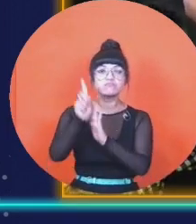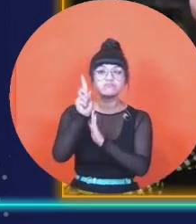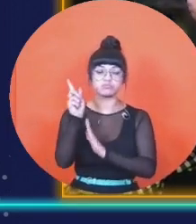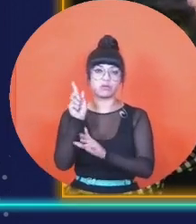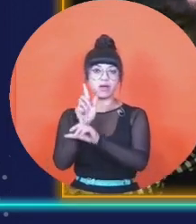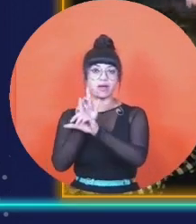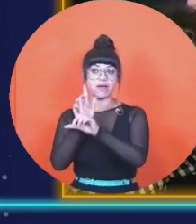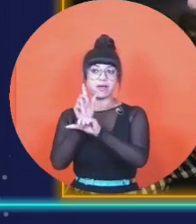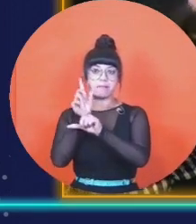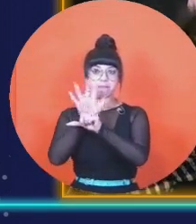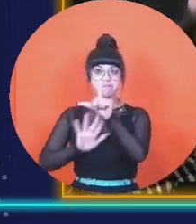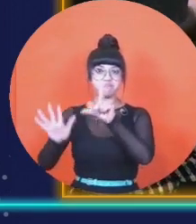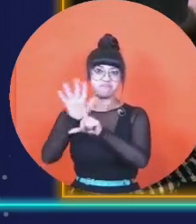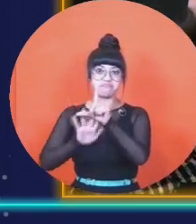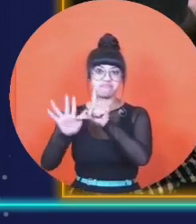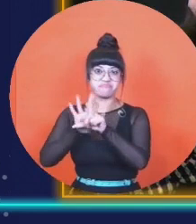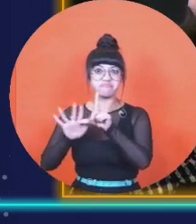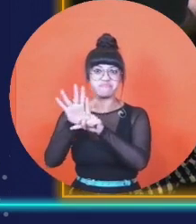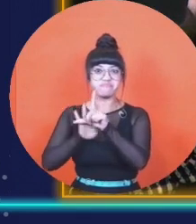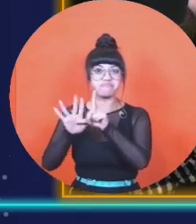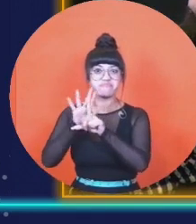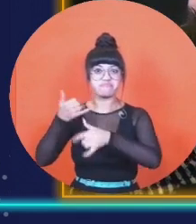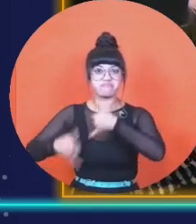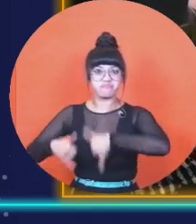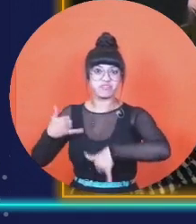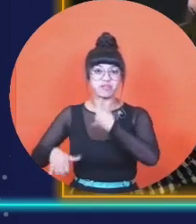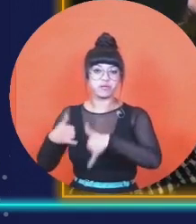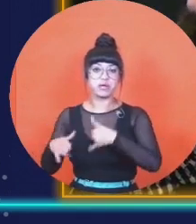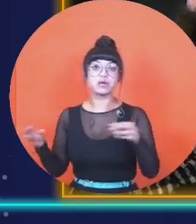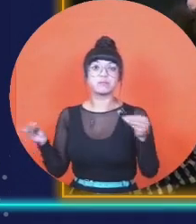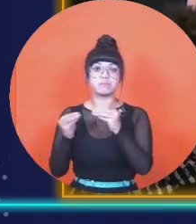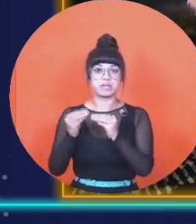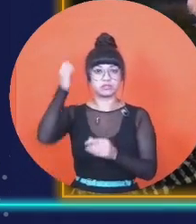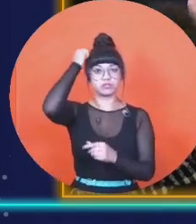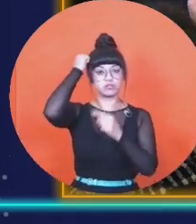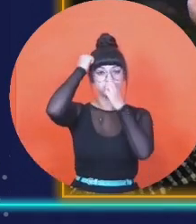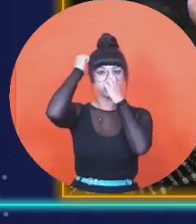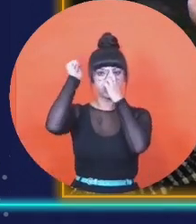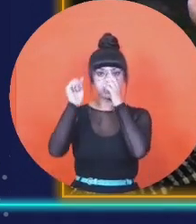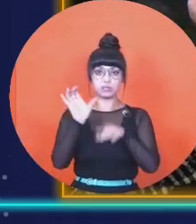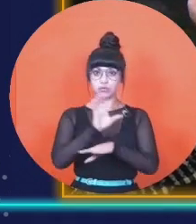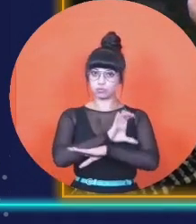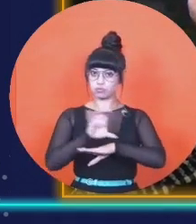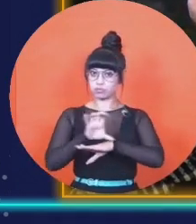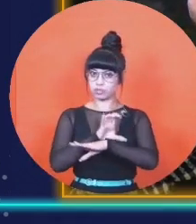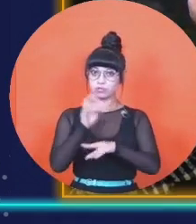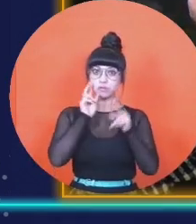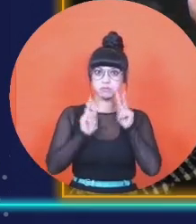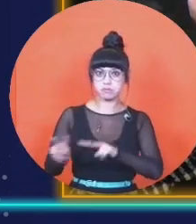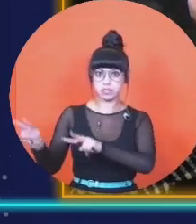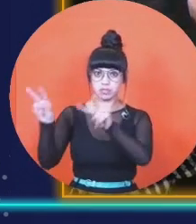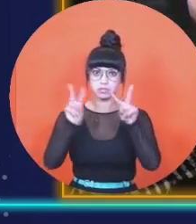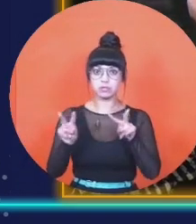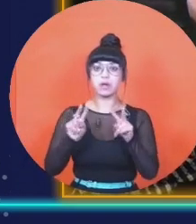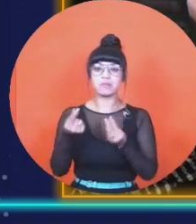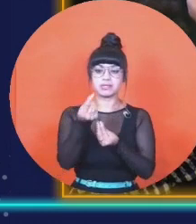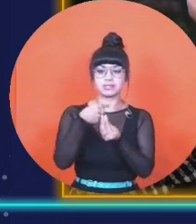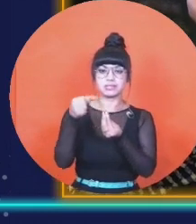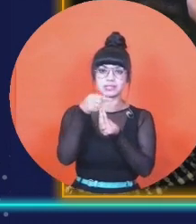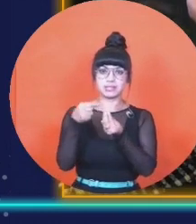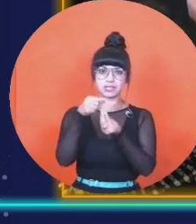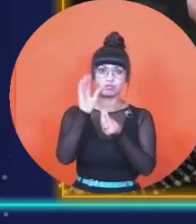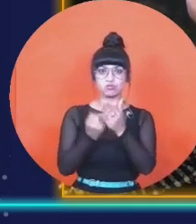Medellín y ha sido docente de computación visual, computación gráfica y de diseño de producto